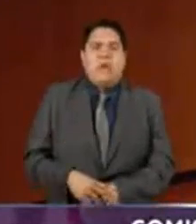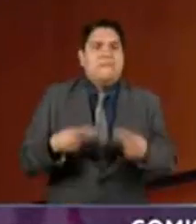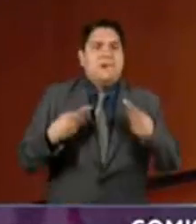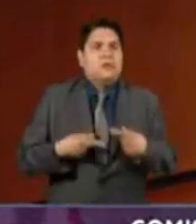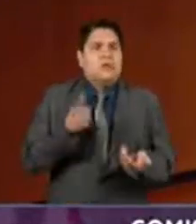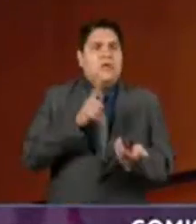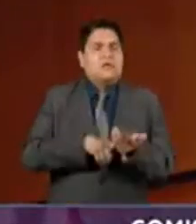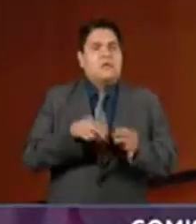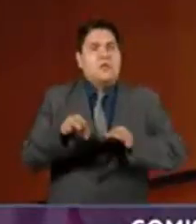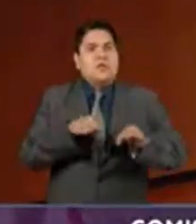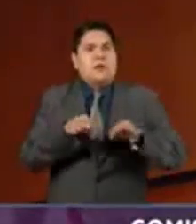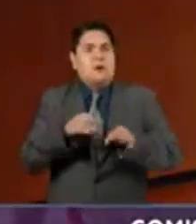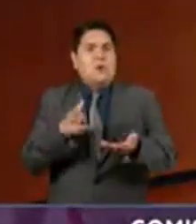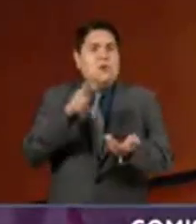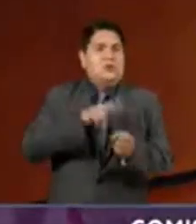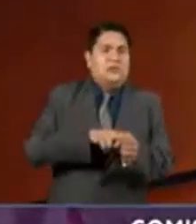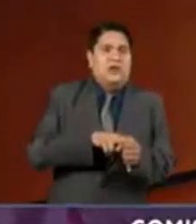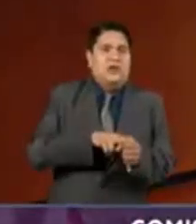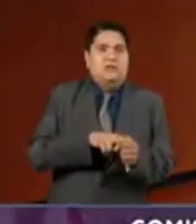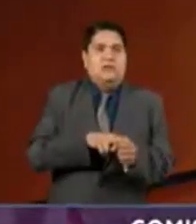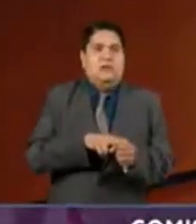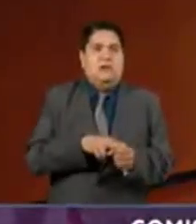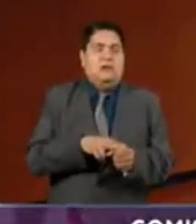laboran en los sectores público y privado.